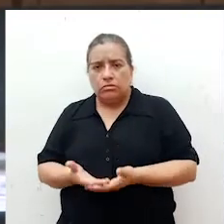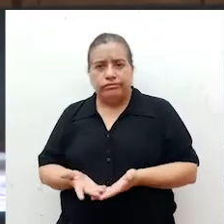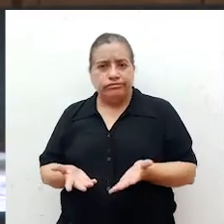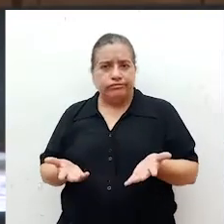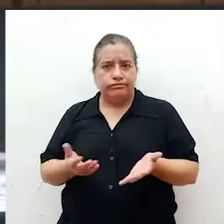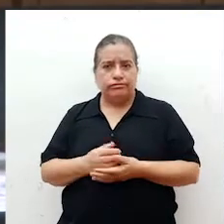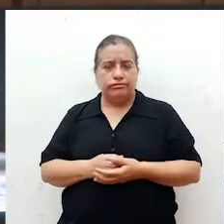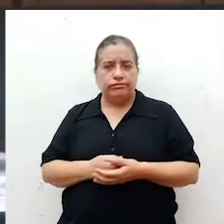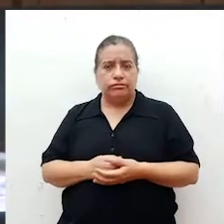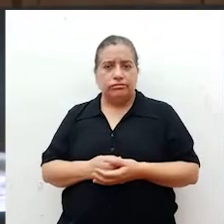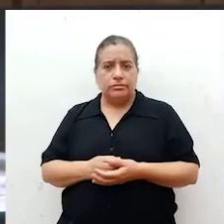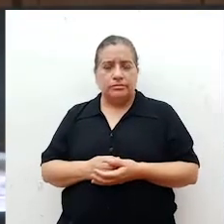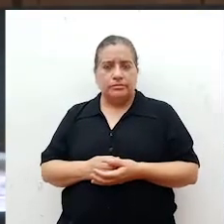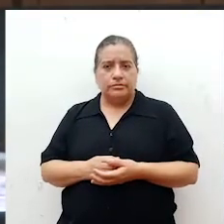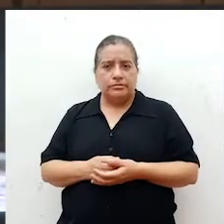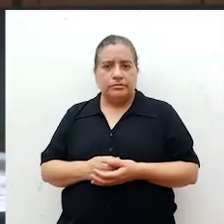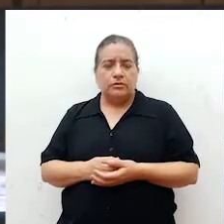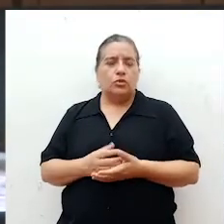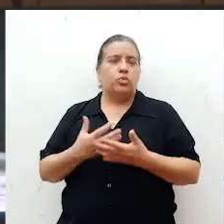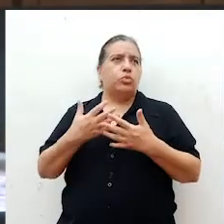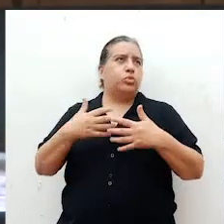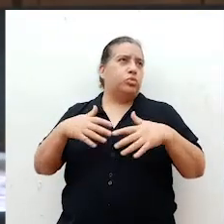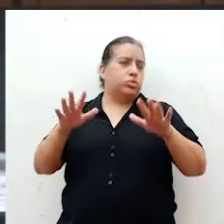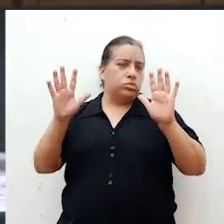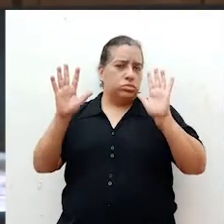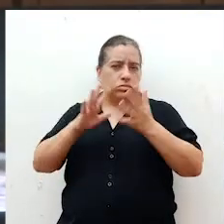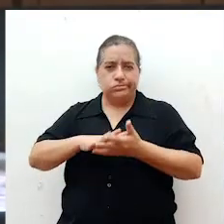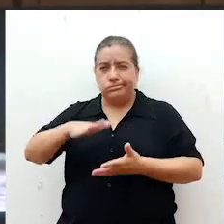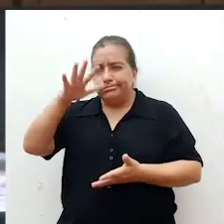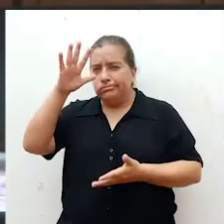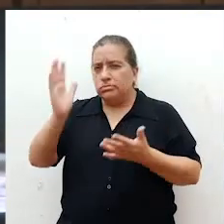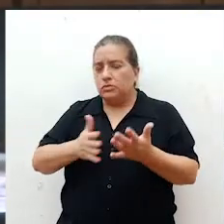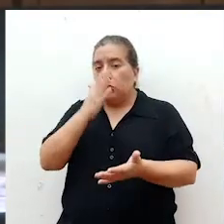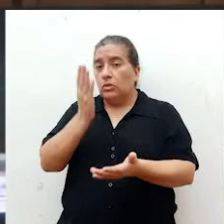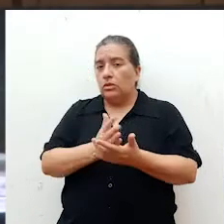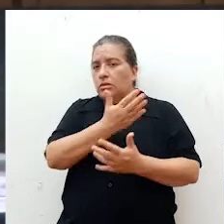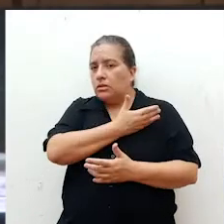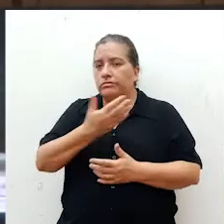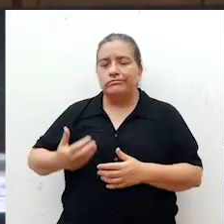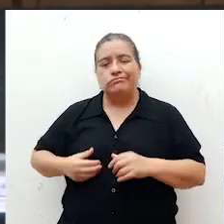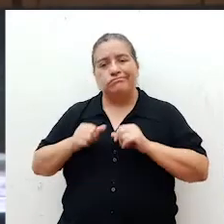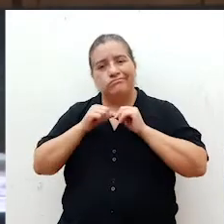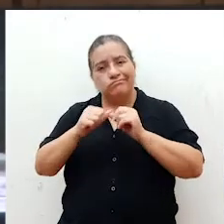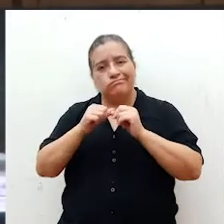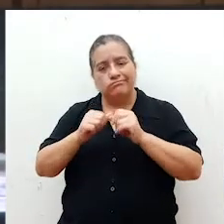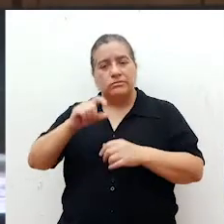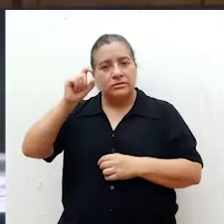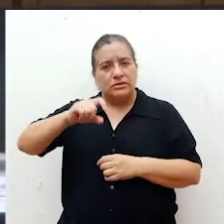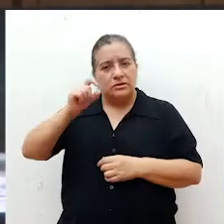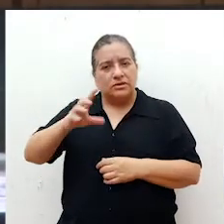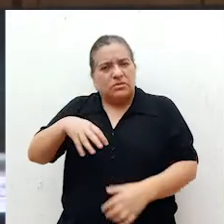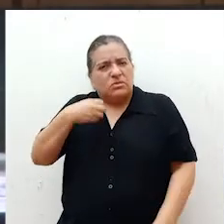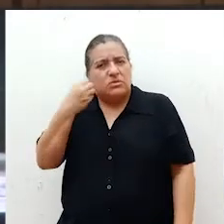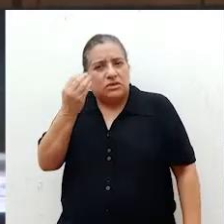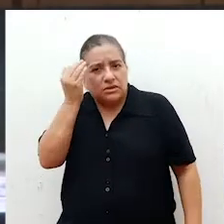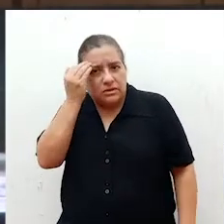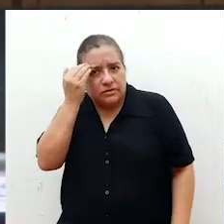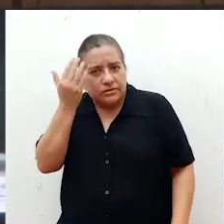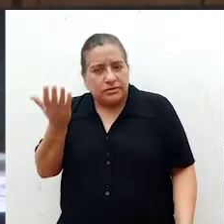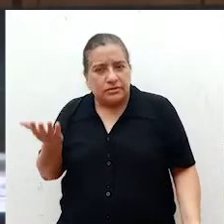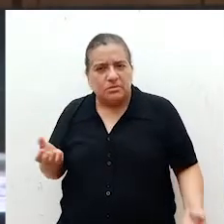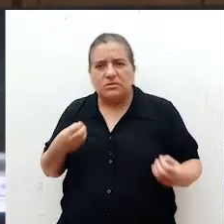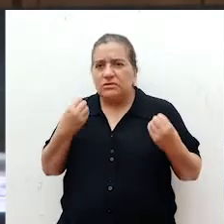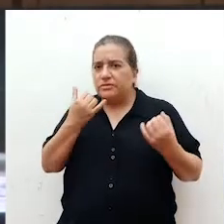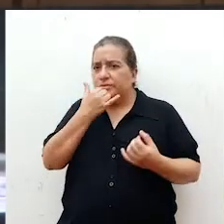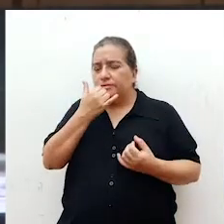sobre el uso de la fuerza o la violencia que se suscitó a propósito de las